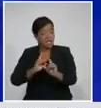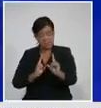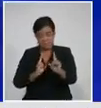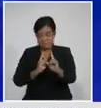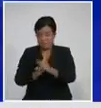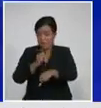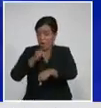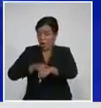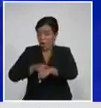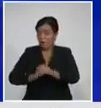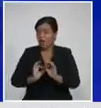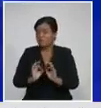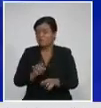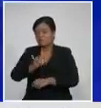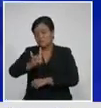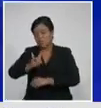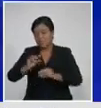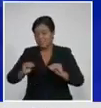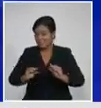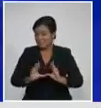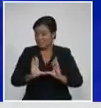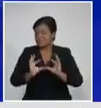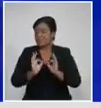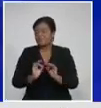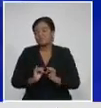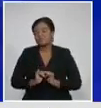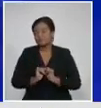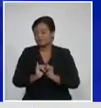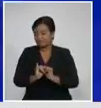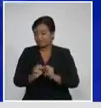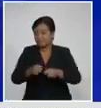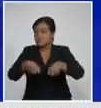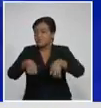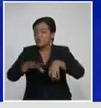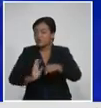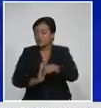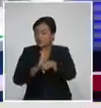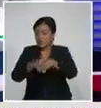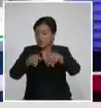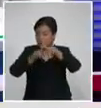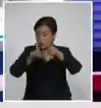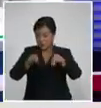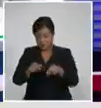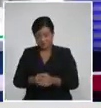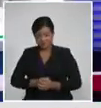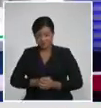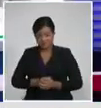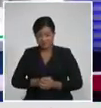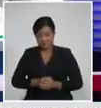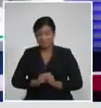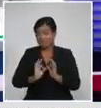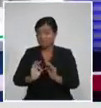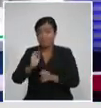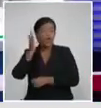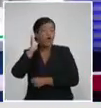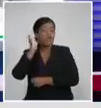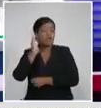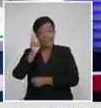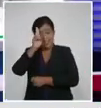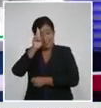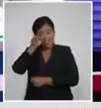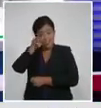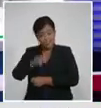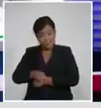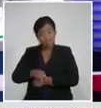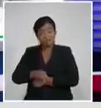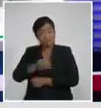de análisis y de información sobre la situación epidemiológica en el país. Y ha sido la conferencia del doctor Francisco Durán